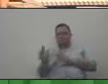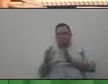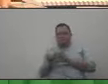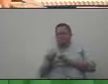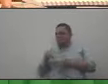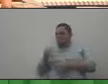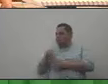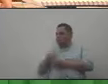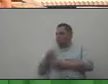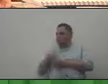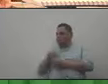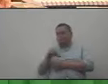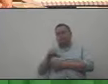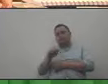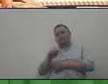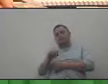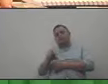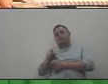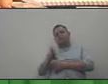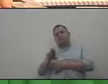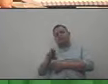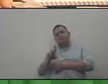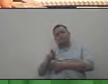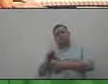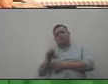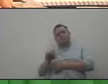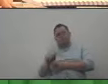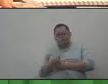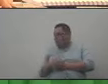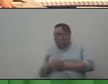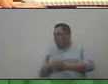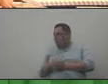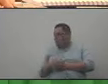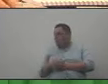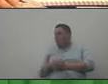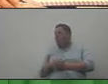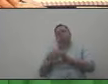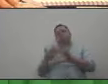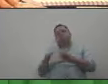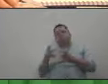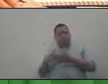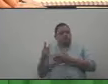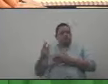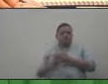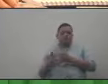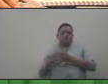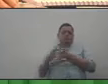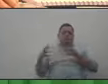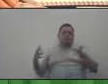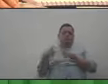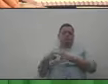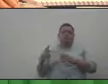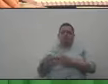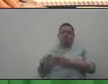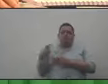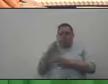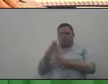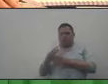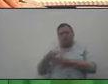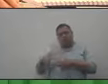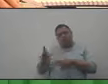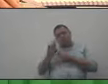pasivos con Capresoca. Entonces, eso fue un proyecto muy grande, de verdad que vale la pena reconocer.